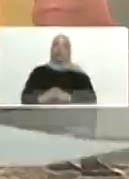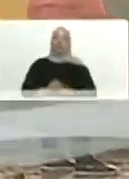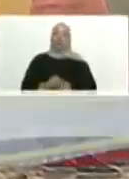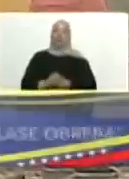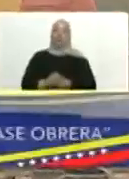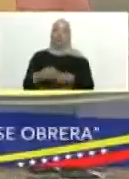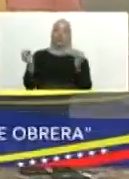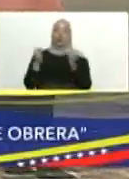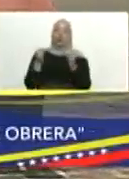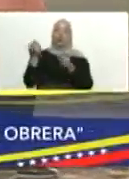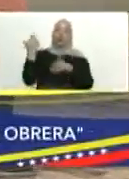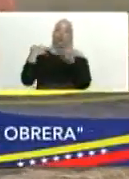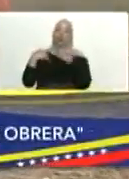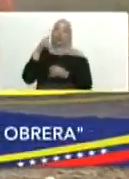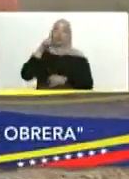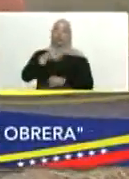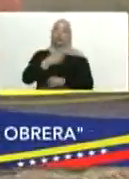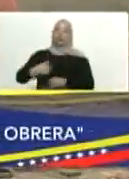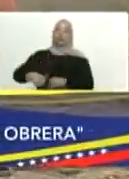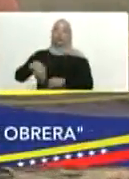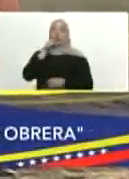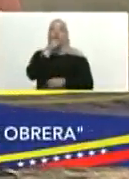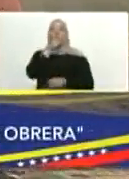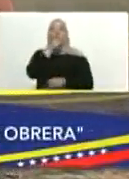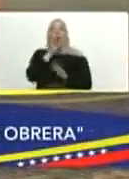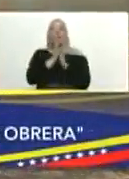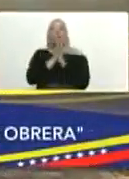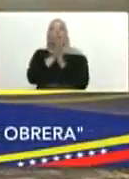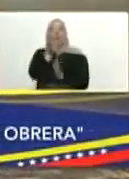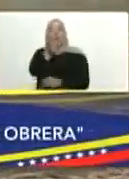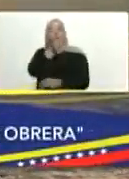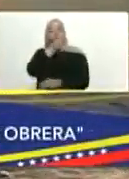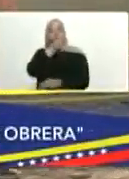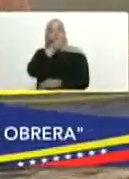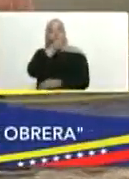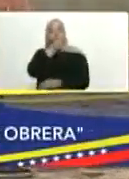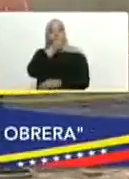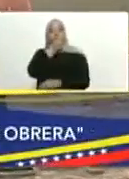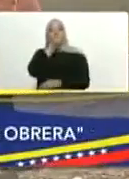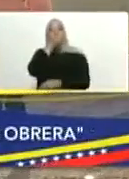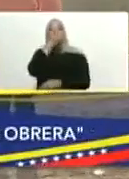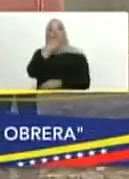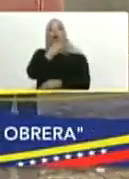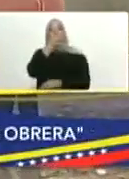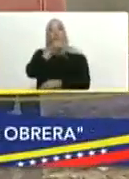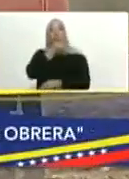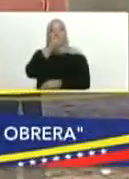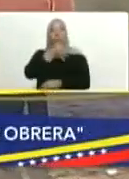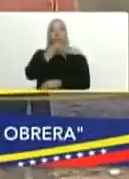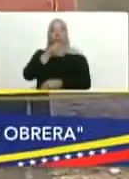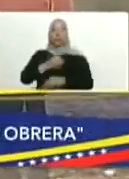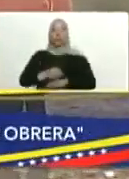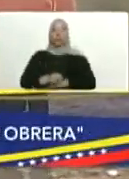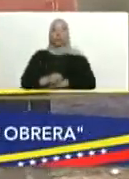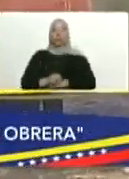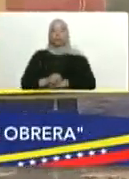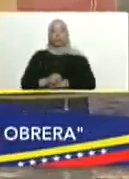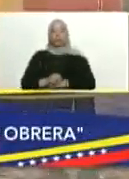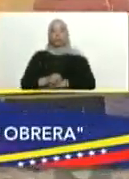Andes venezolanos Acércate el micrófono por favor Buenas tardes Este es el cuerpo central